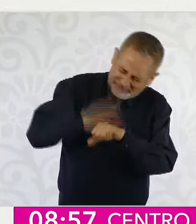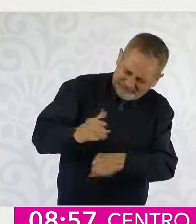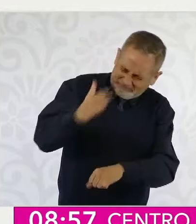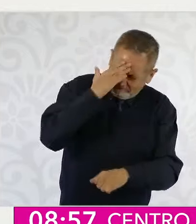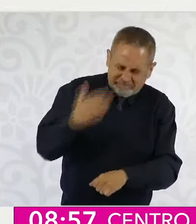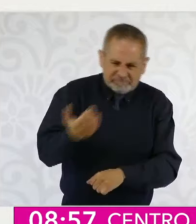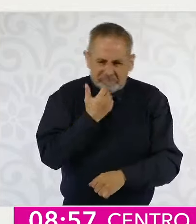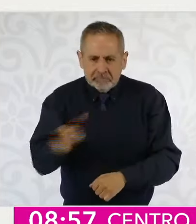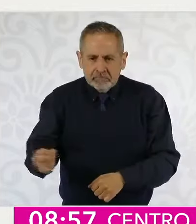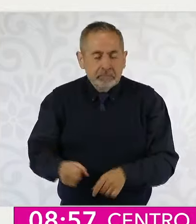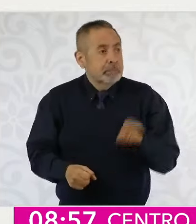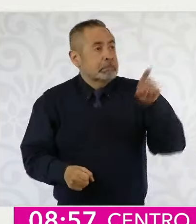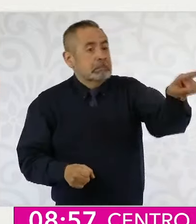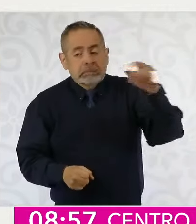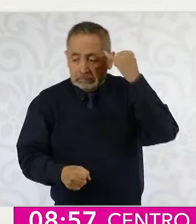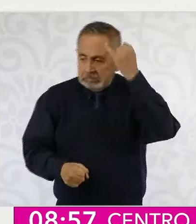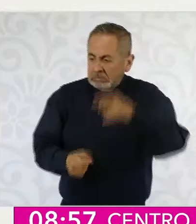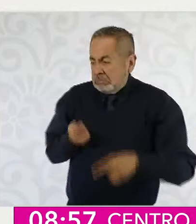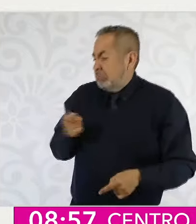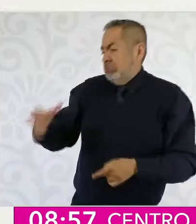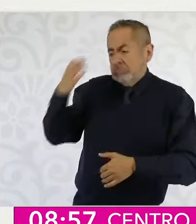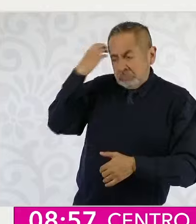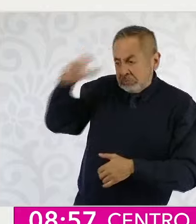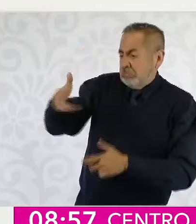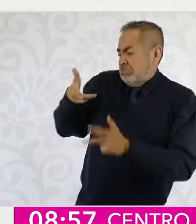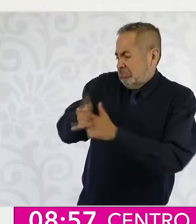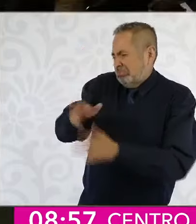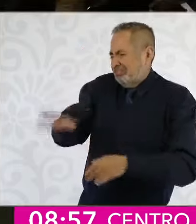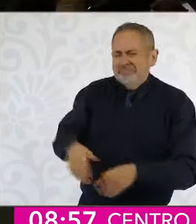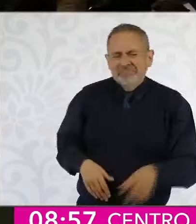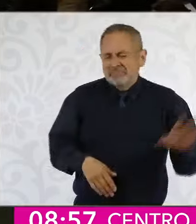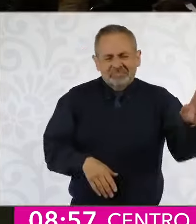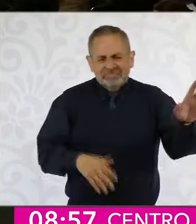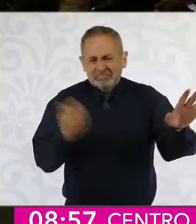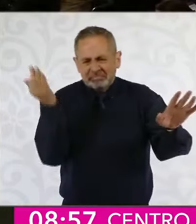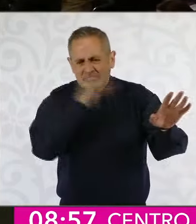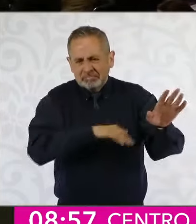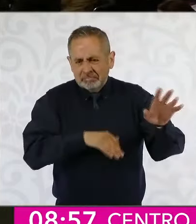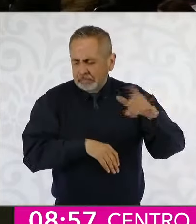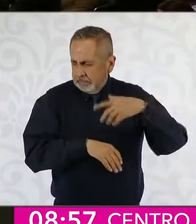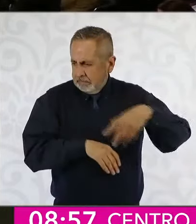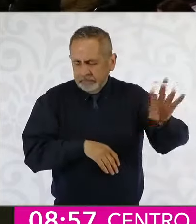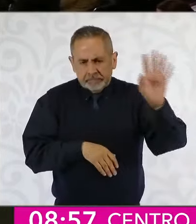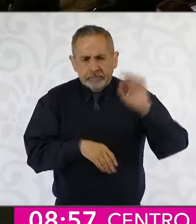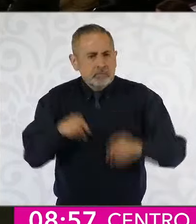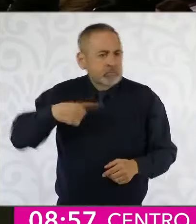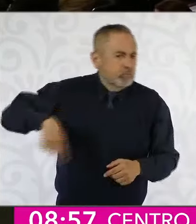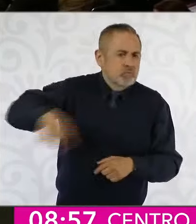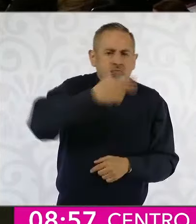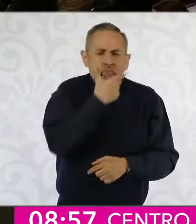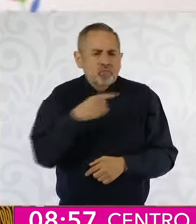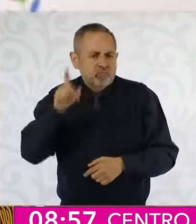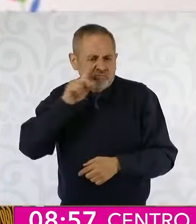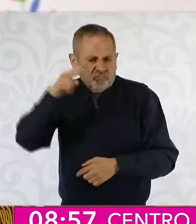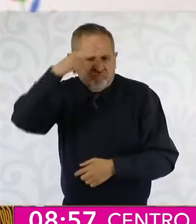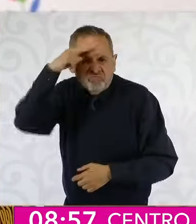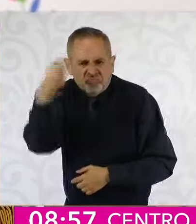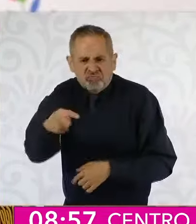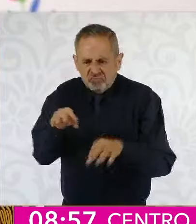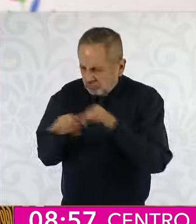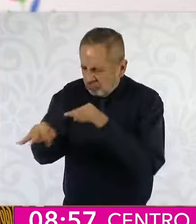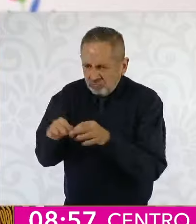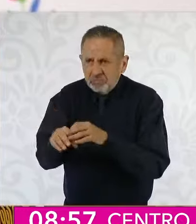de que son criminales, de que es falsa. No, son hombres y mujeres trabajadores